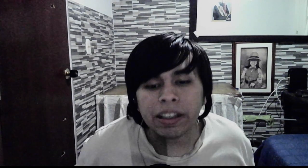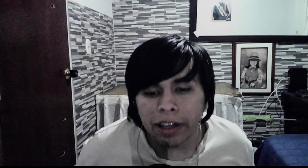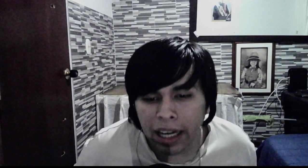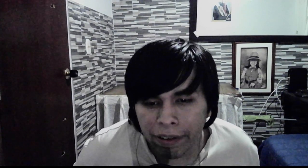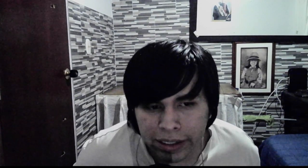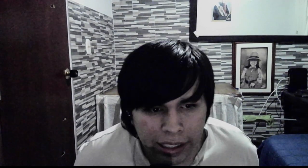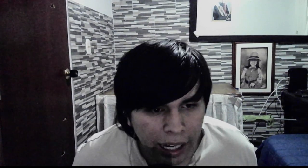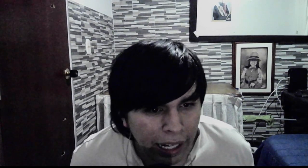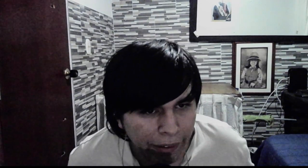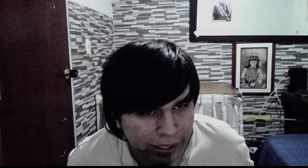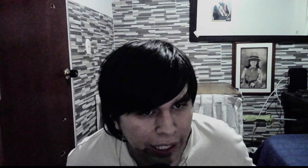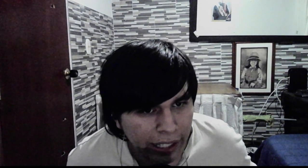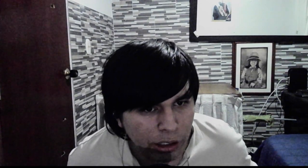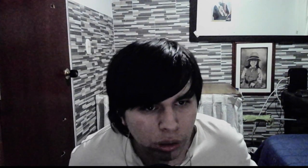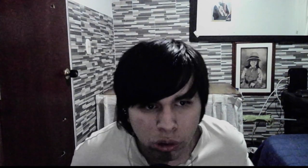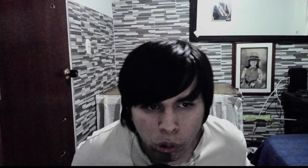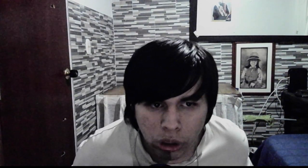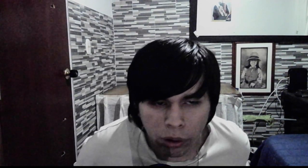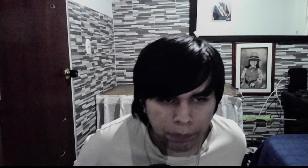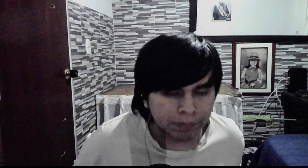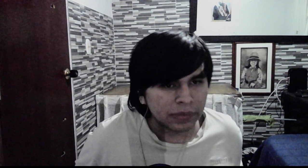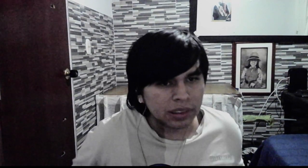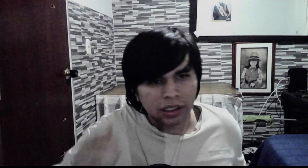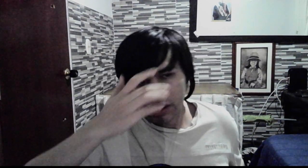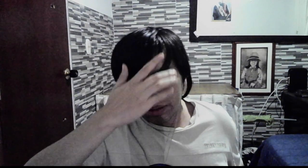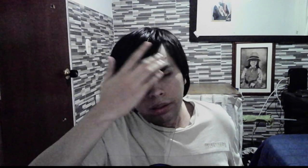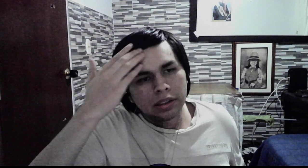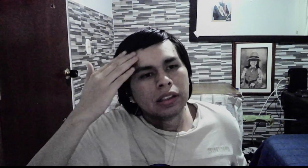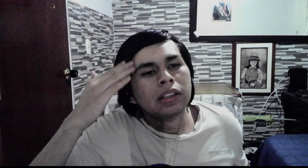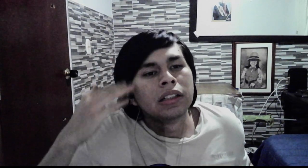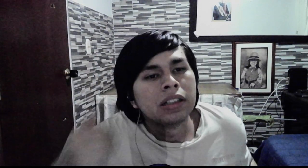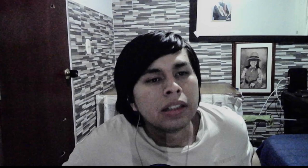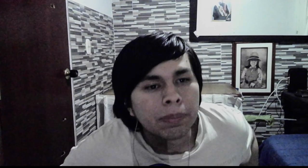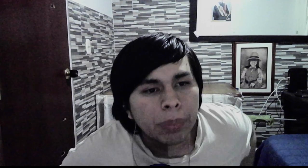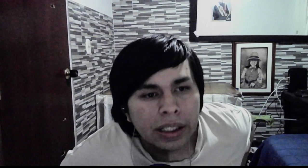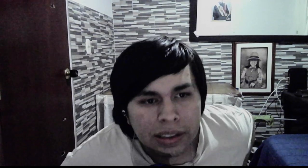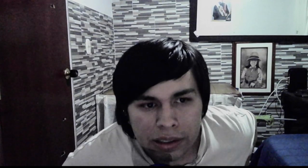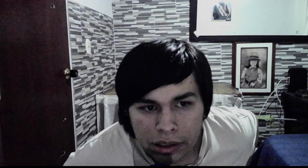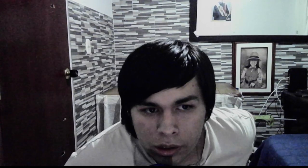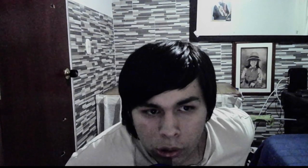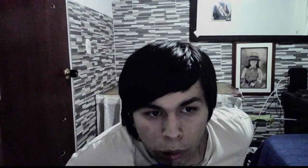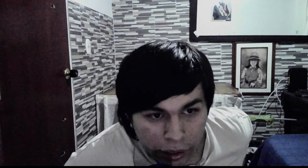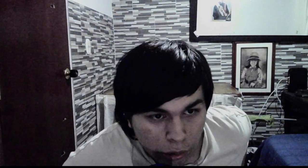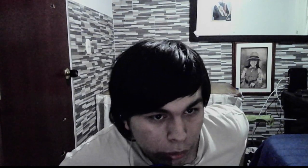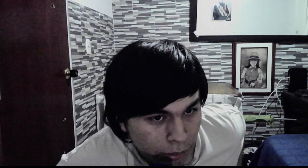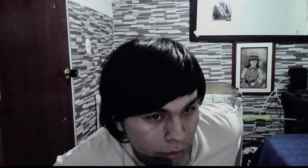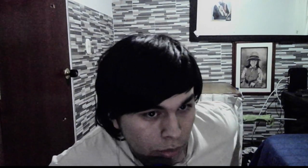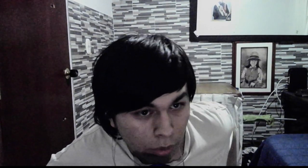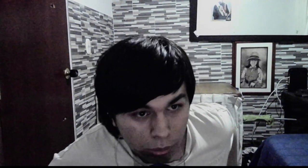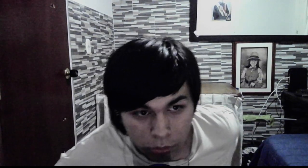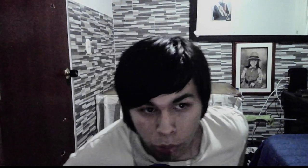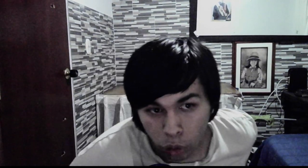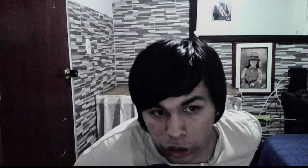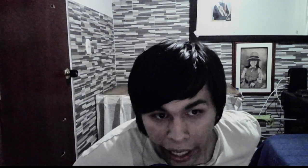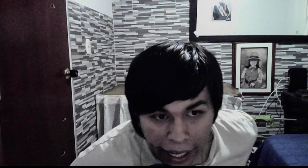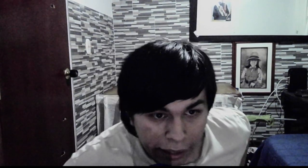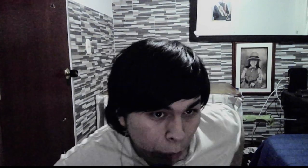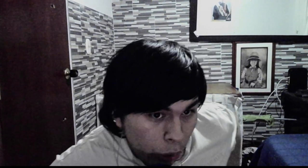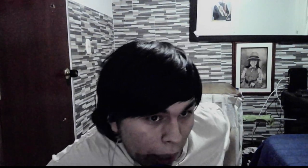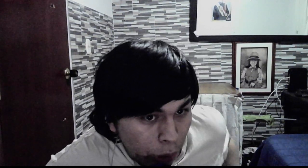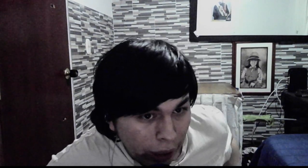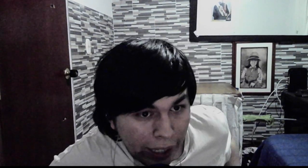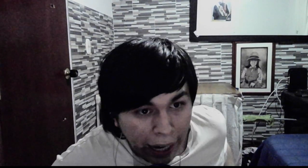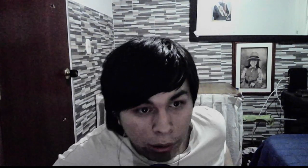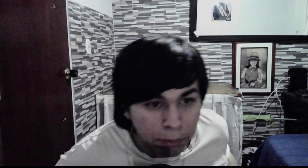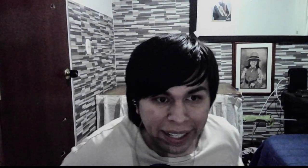que aquí viene la batalla la batalla que yo tanto digo pues Rolando concejal